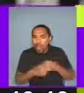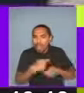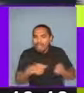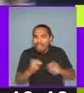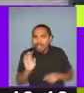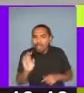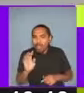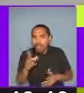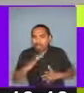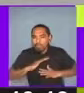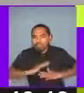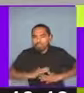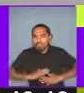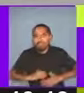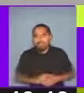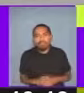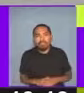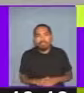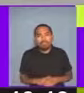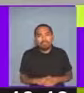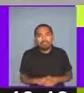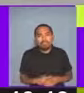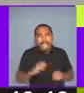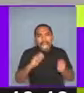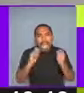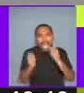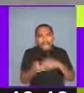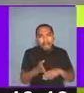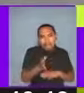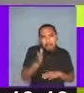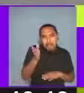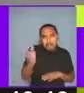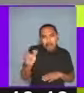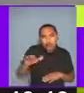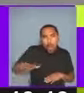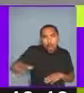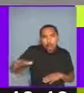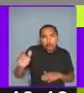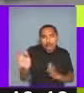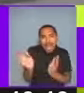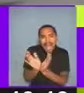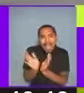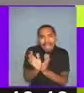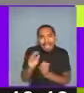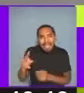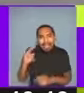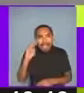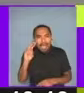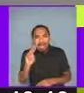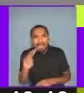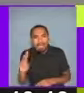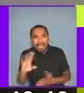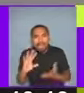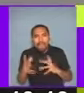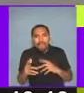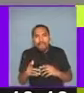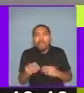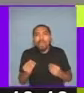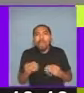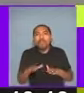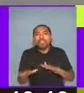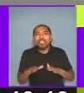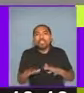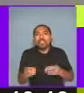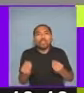metros más hacia la esquina para que vos veas también cómo está, por ejemplo, en otros lugares, también el